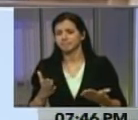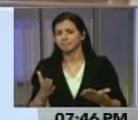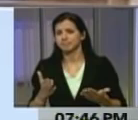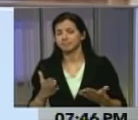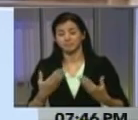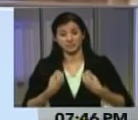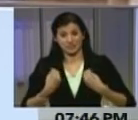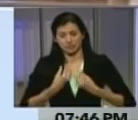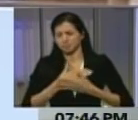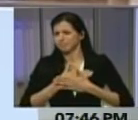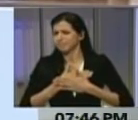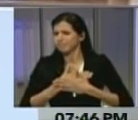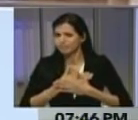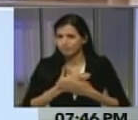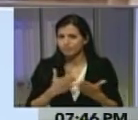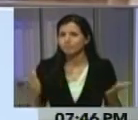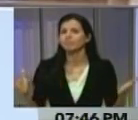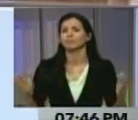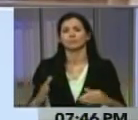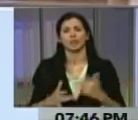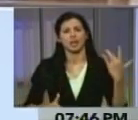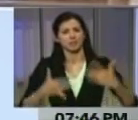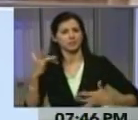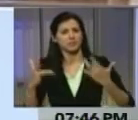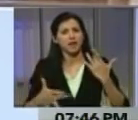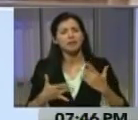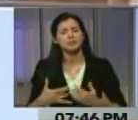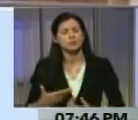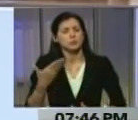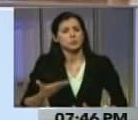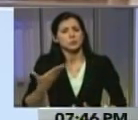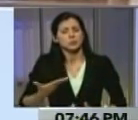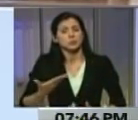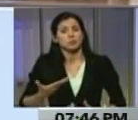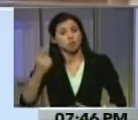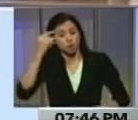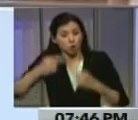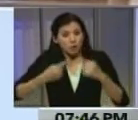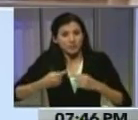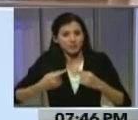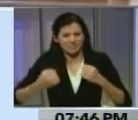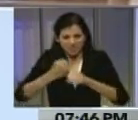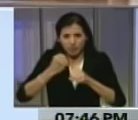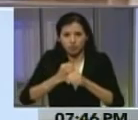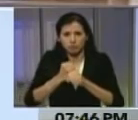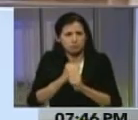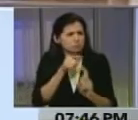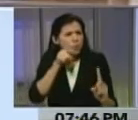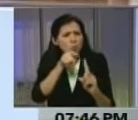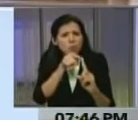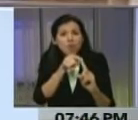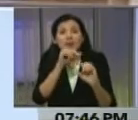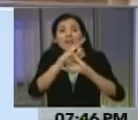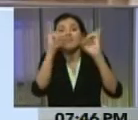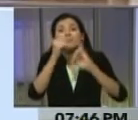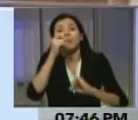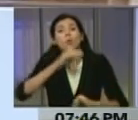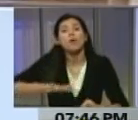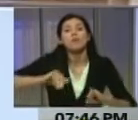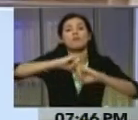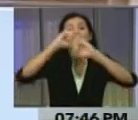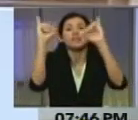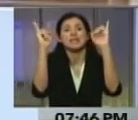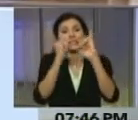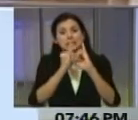nuestra vida, nuestra actividad vital, diaria. El derecho a la felicidad de un pueblo,